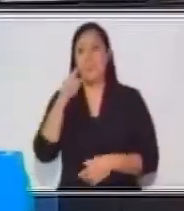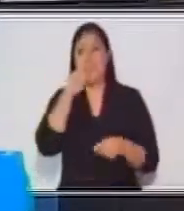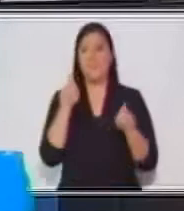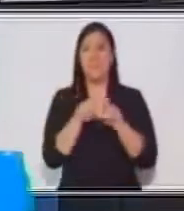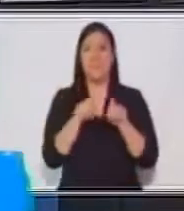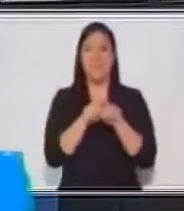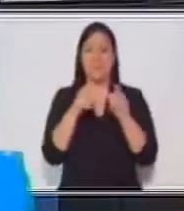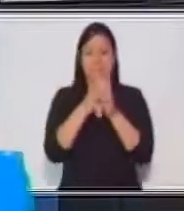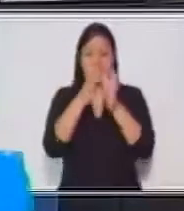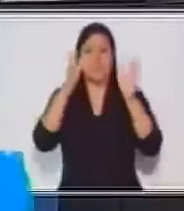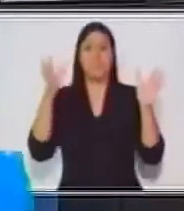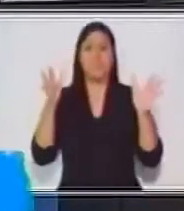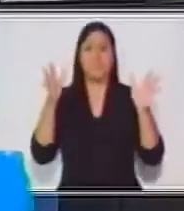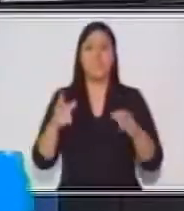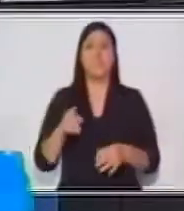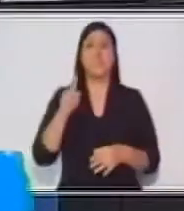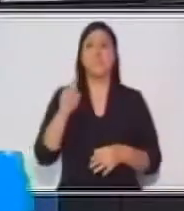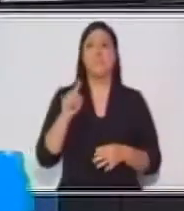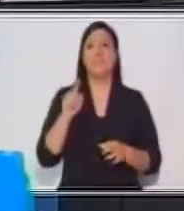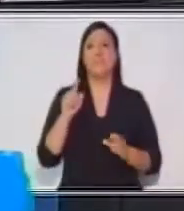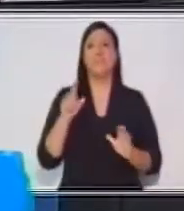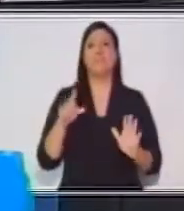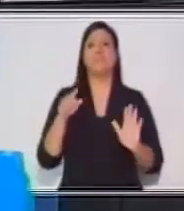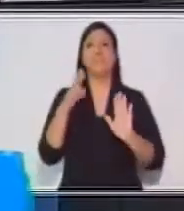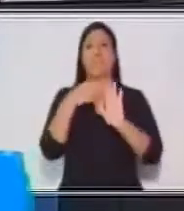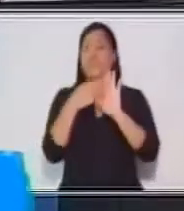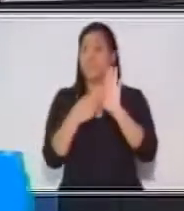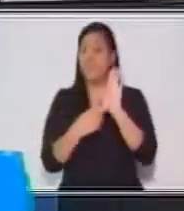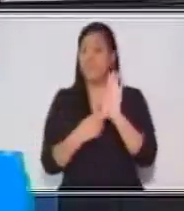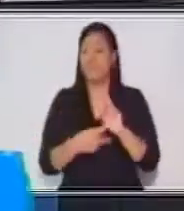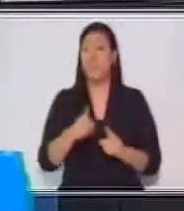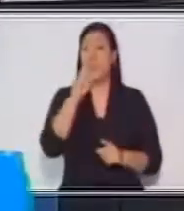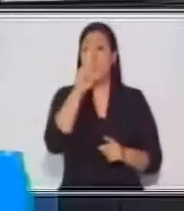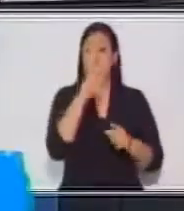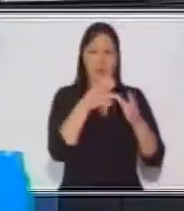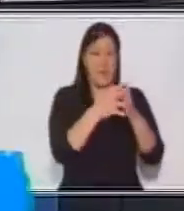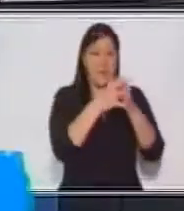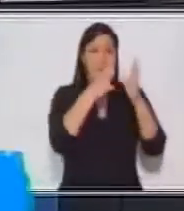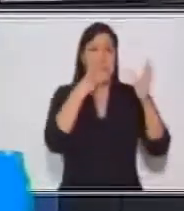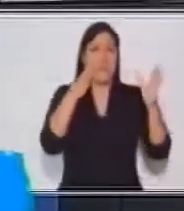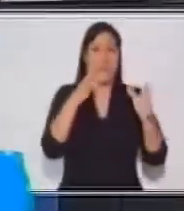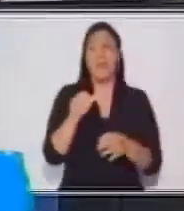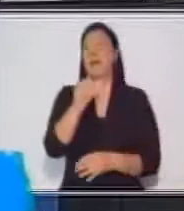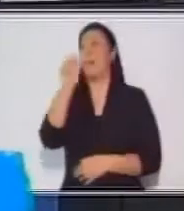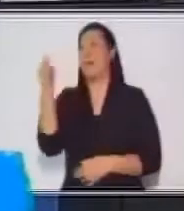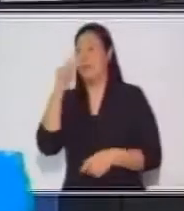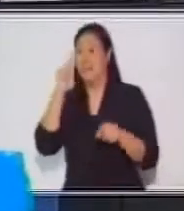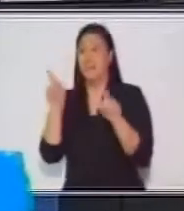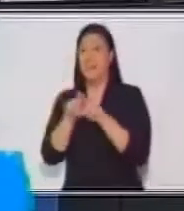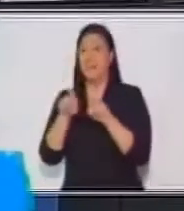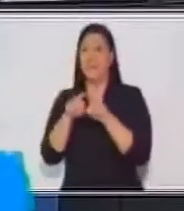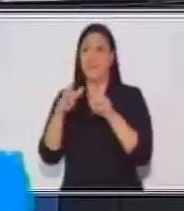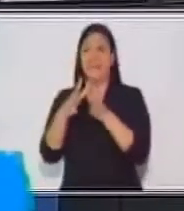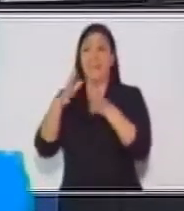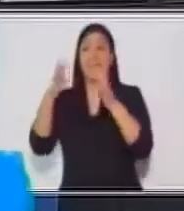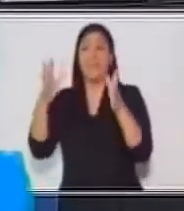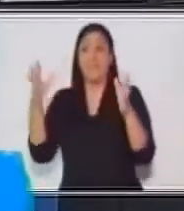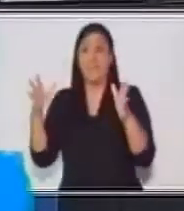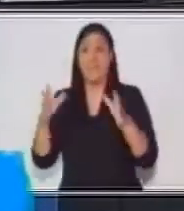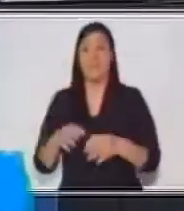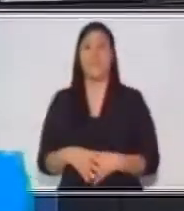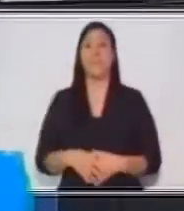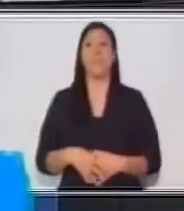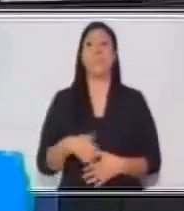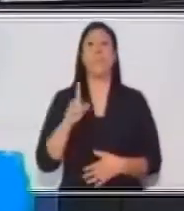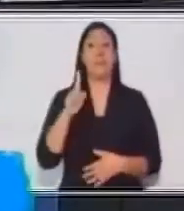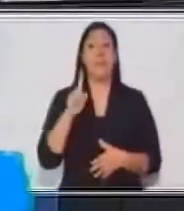aumenta. Esa es una condición. Si una de las magnitudes aumenta, la otra también aumenta. Cuando una